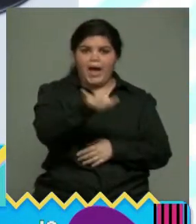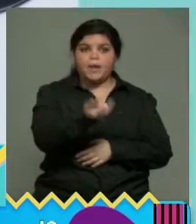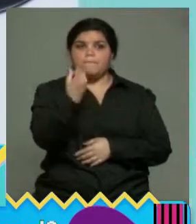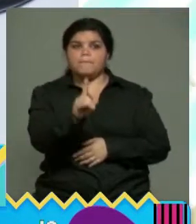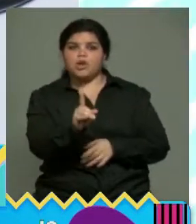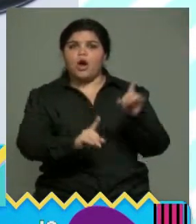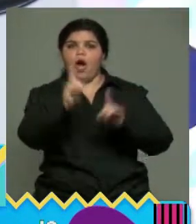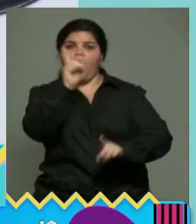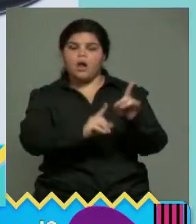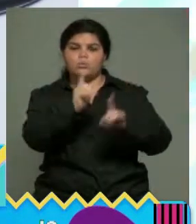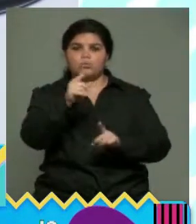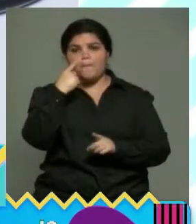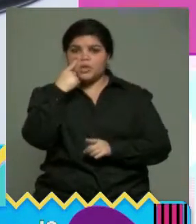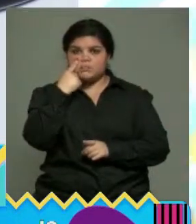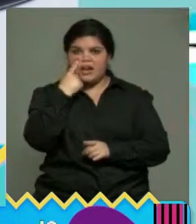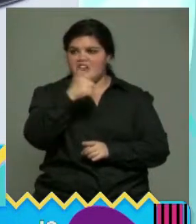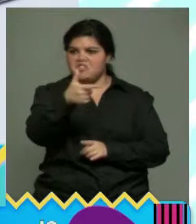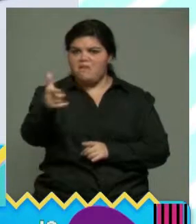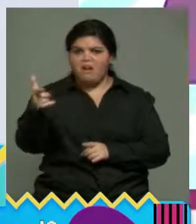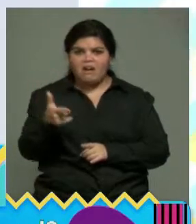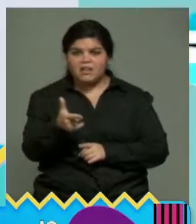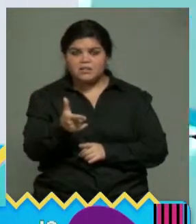aún no tienen ni siquiera el control